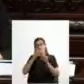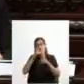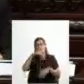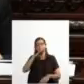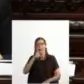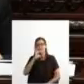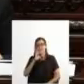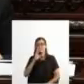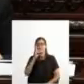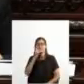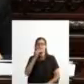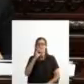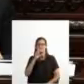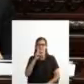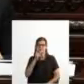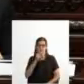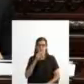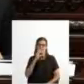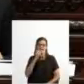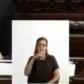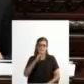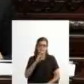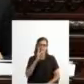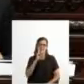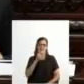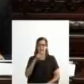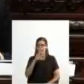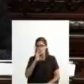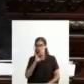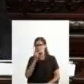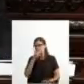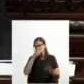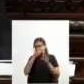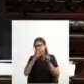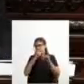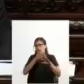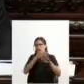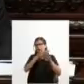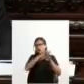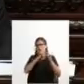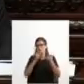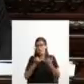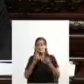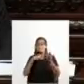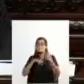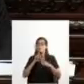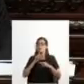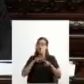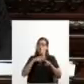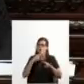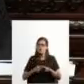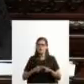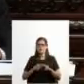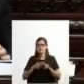Mieres, el señor Da Silva, el señor Delgado, el señor Camus. Pero creo que hay que hay que ir por ahí de vuelta.